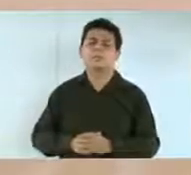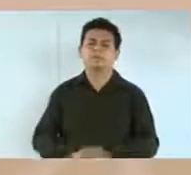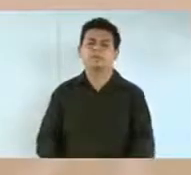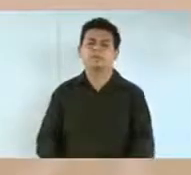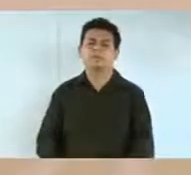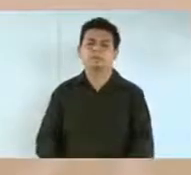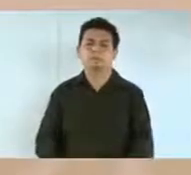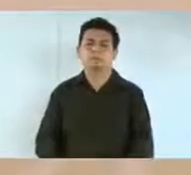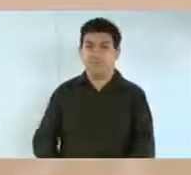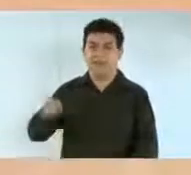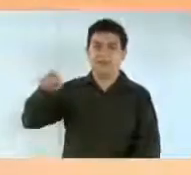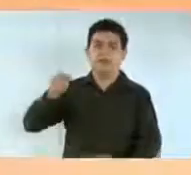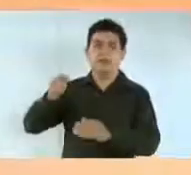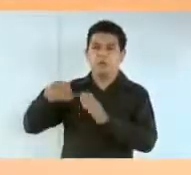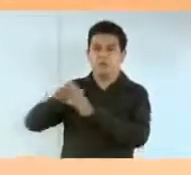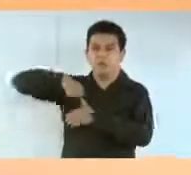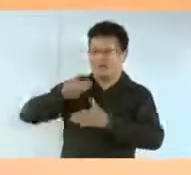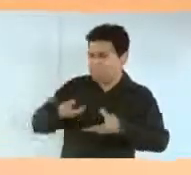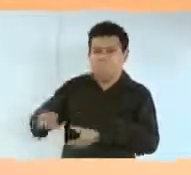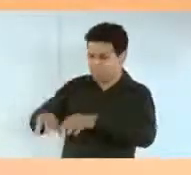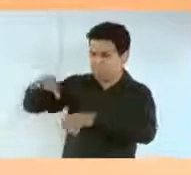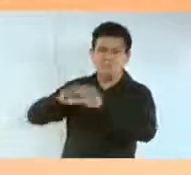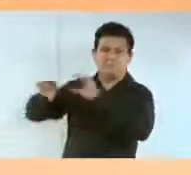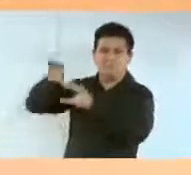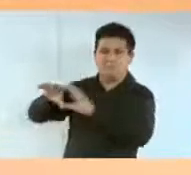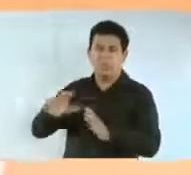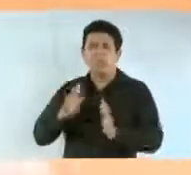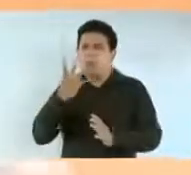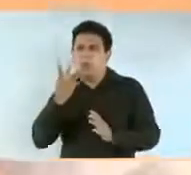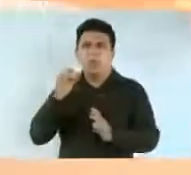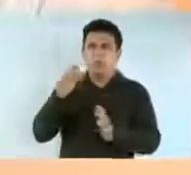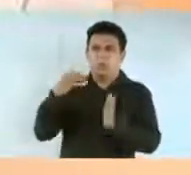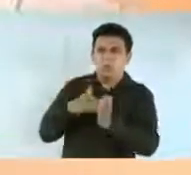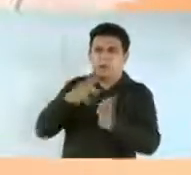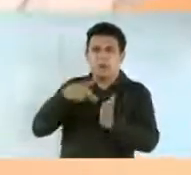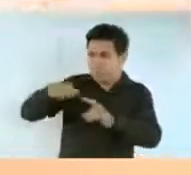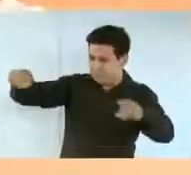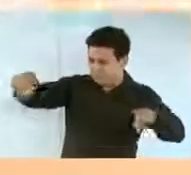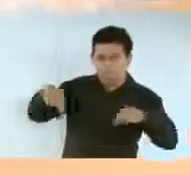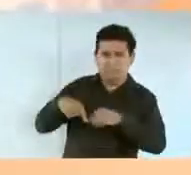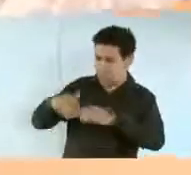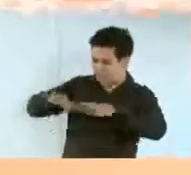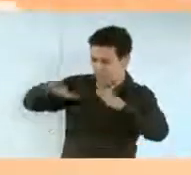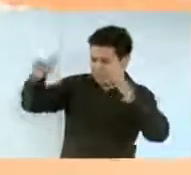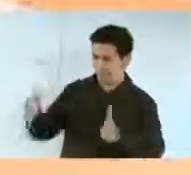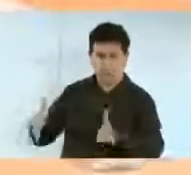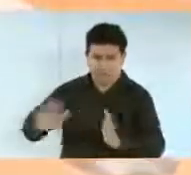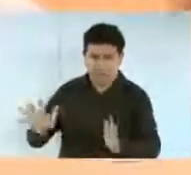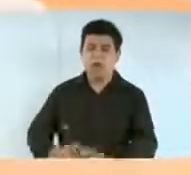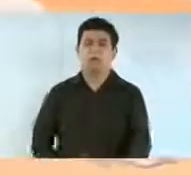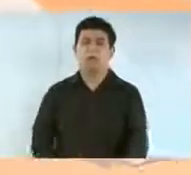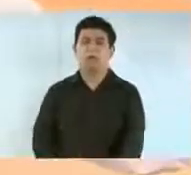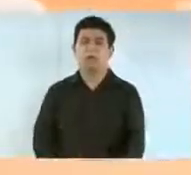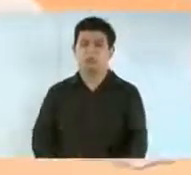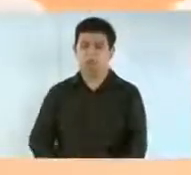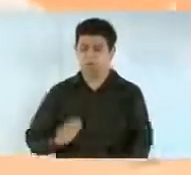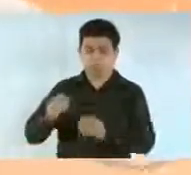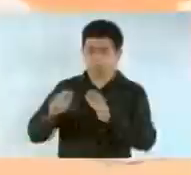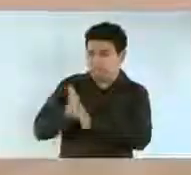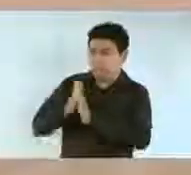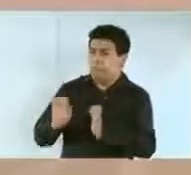Una bodega de 4 o 5 hectáreas de construcción, un almacén de los más